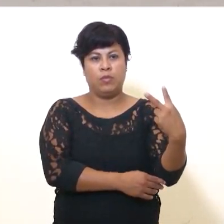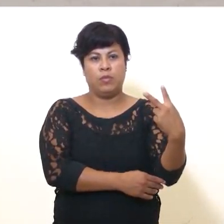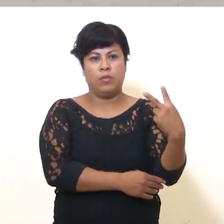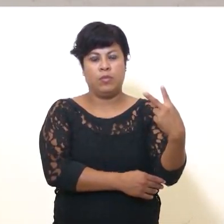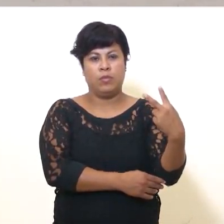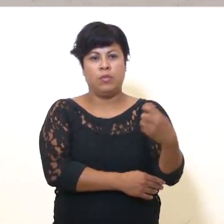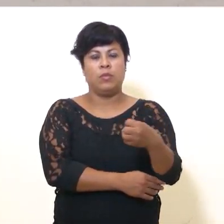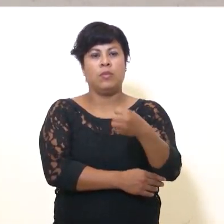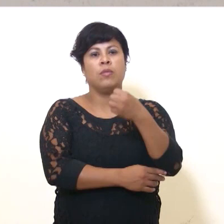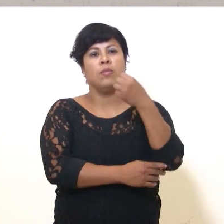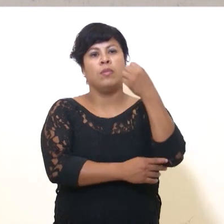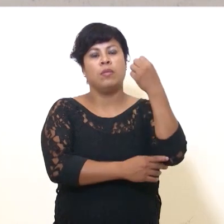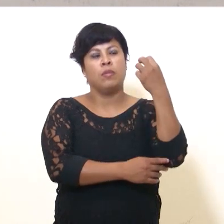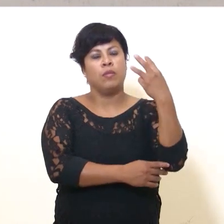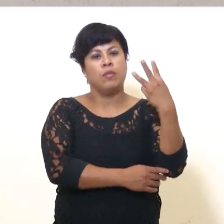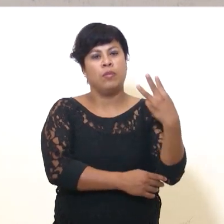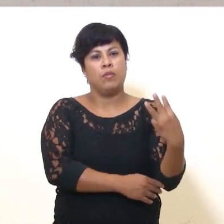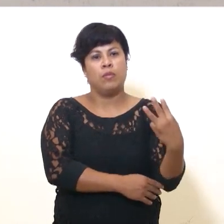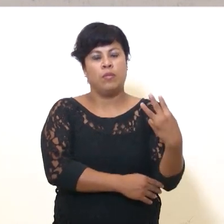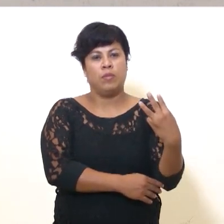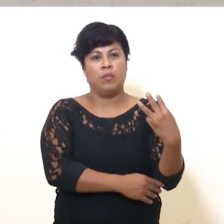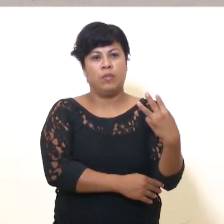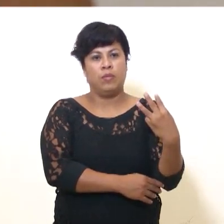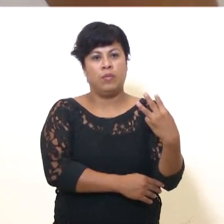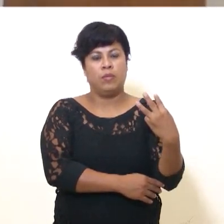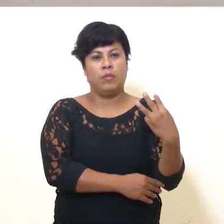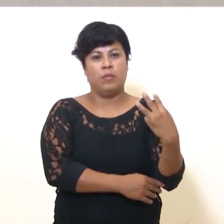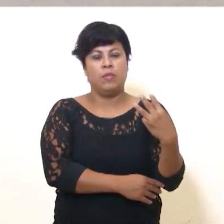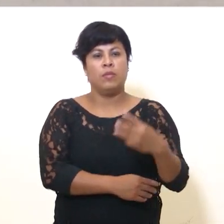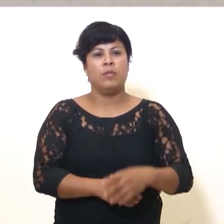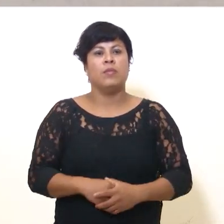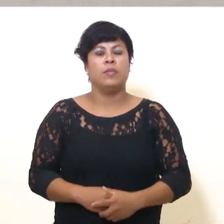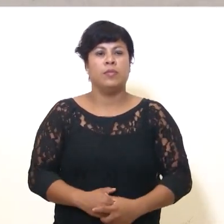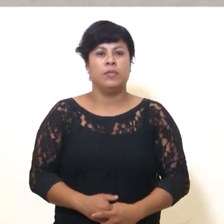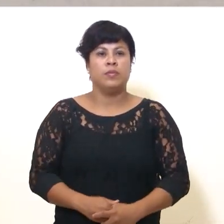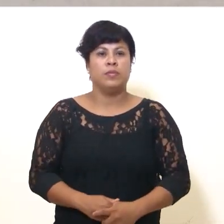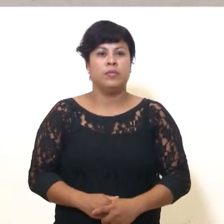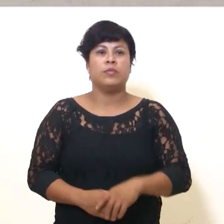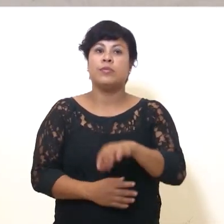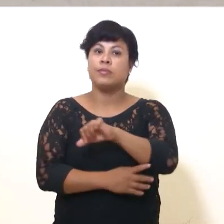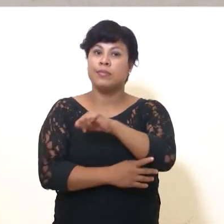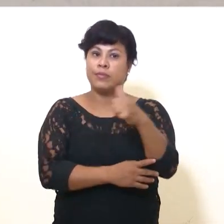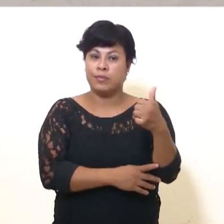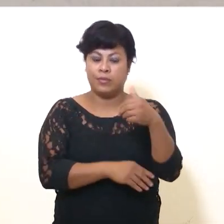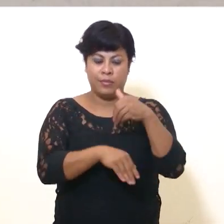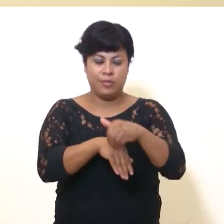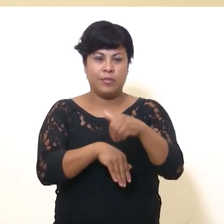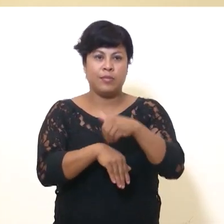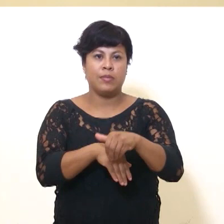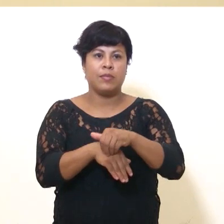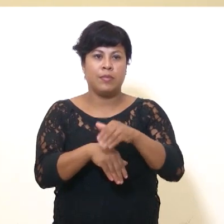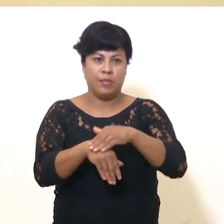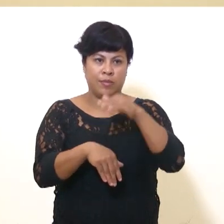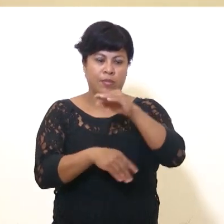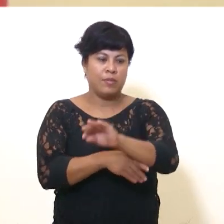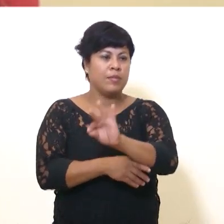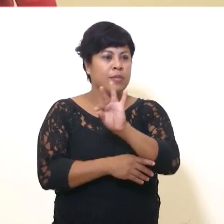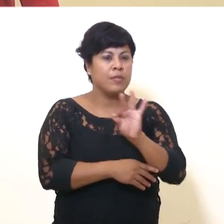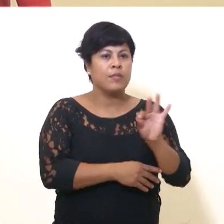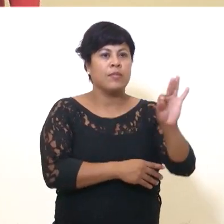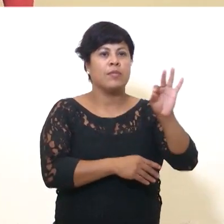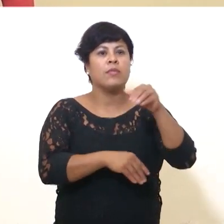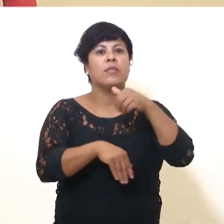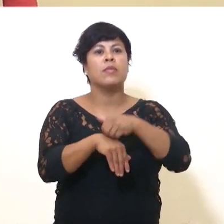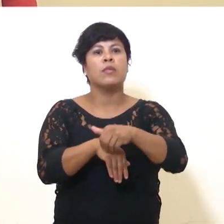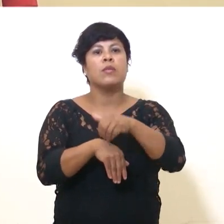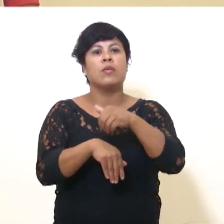1, número 2, número 3. Vamos a acomodar otro